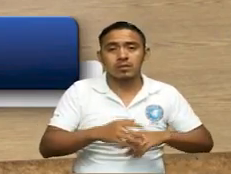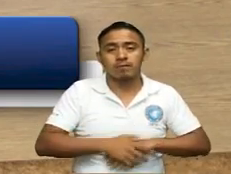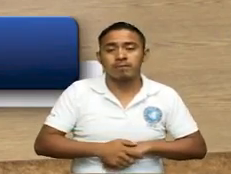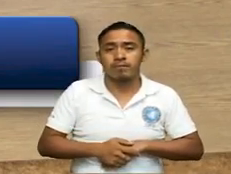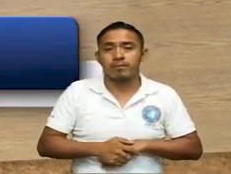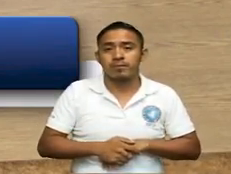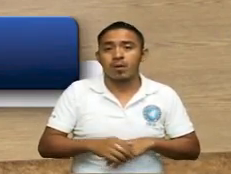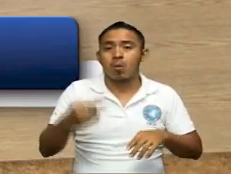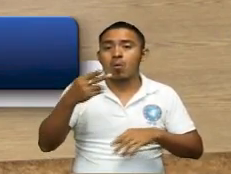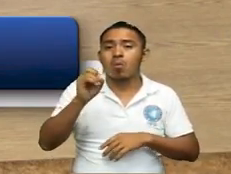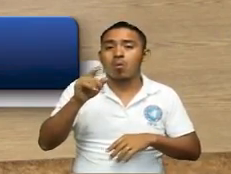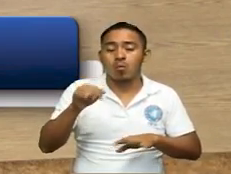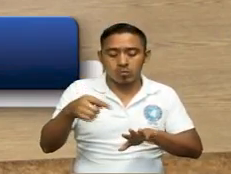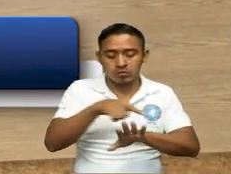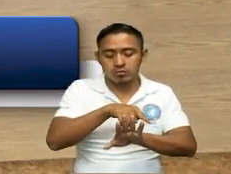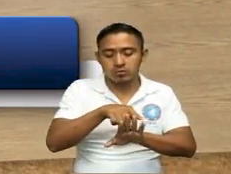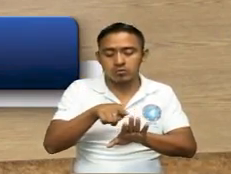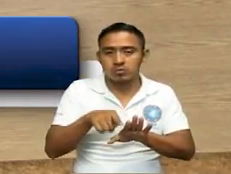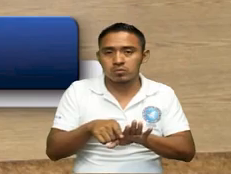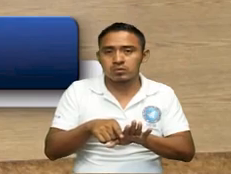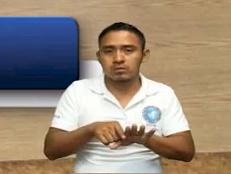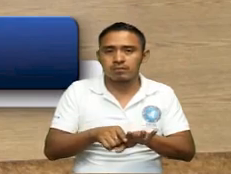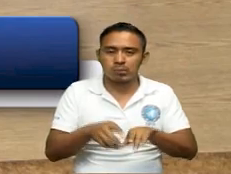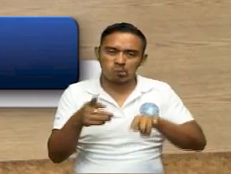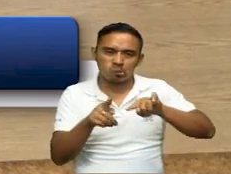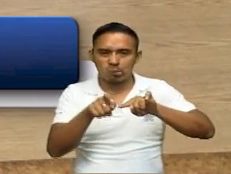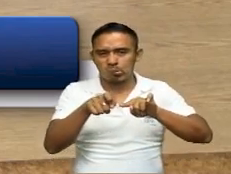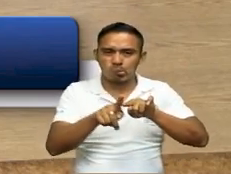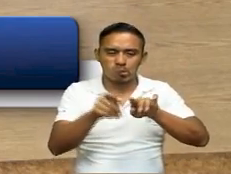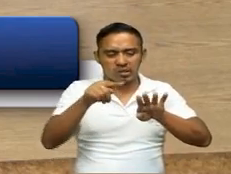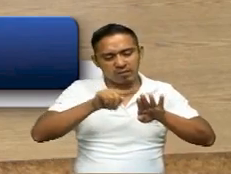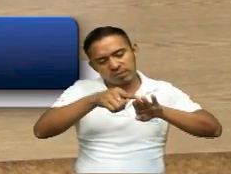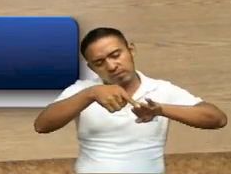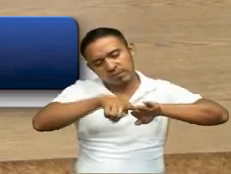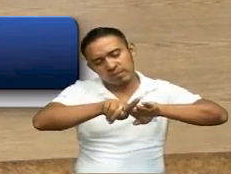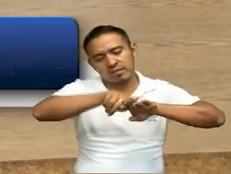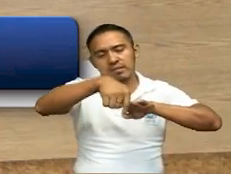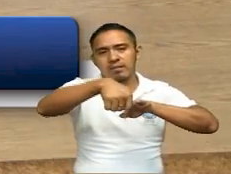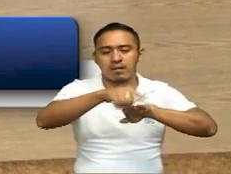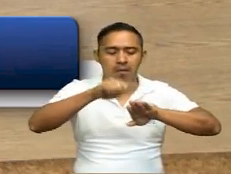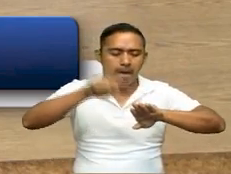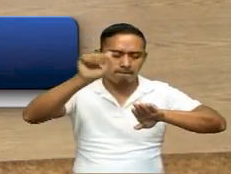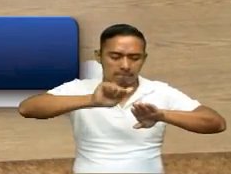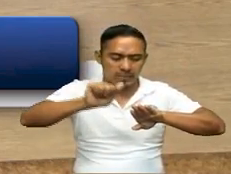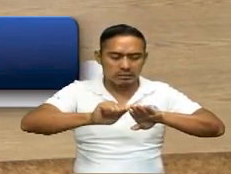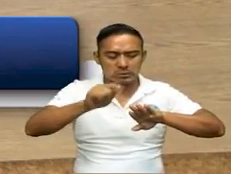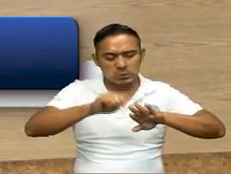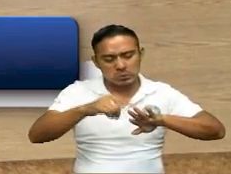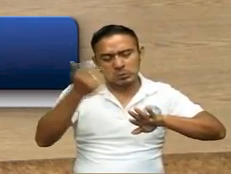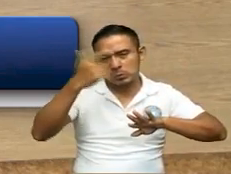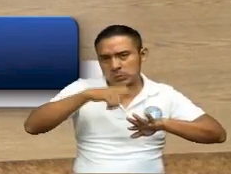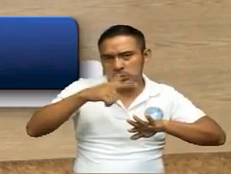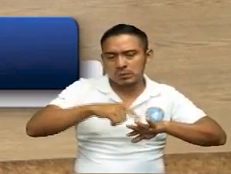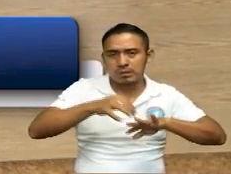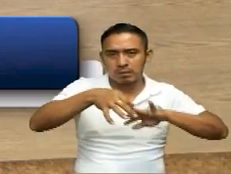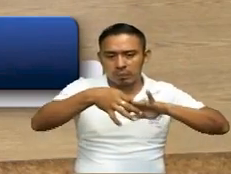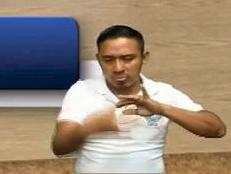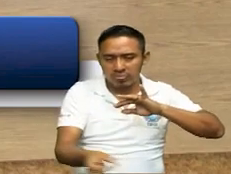Hongos en la uña. Estamos hablando de aquellas uñas deformes, con cambios de pigmentación, amarilla, oscura, que se